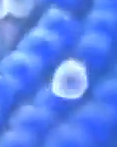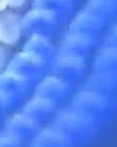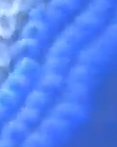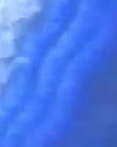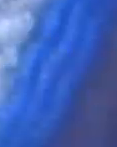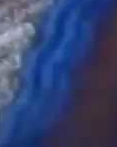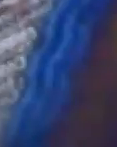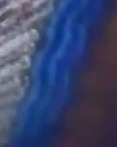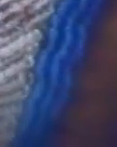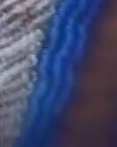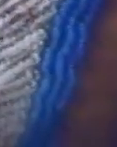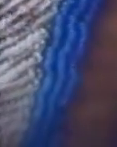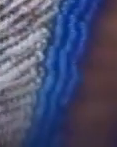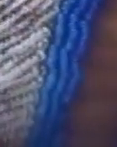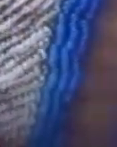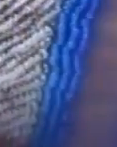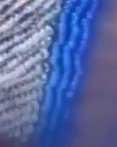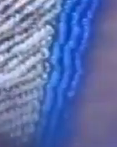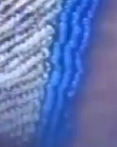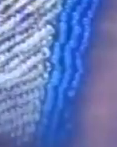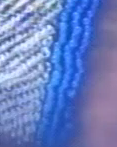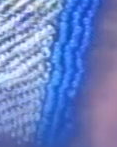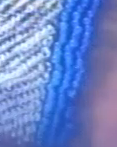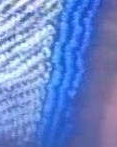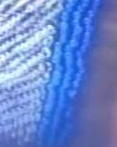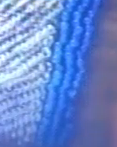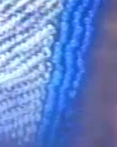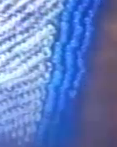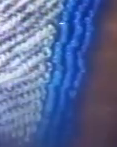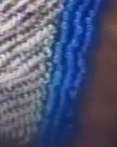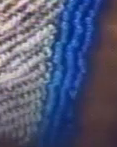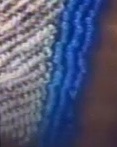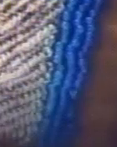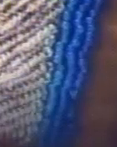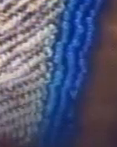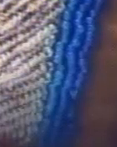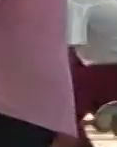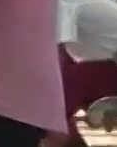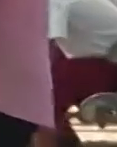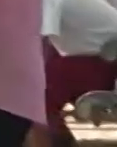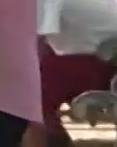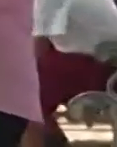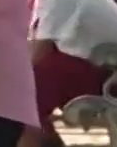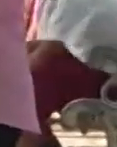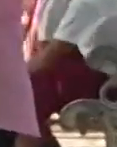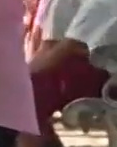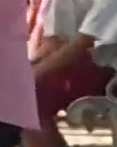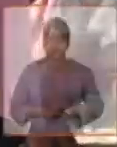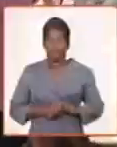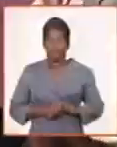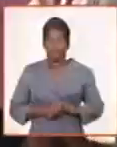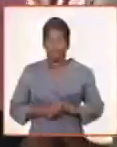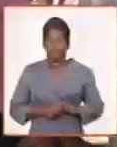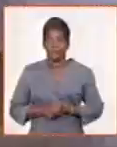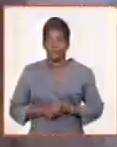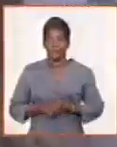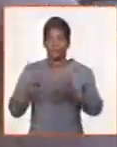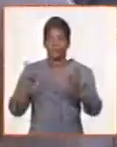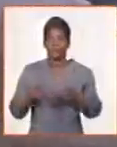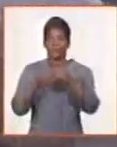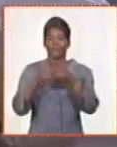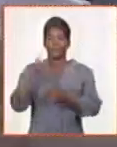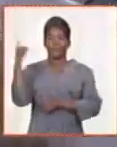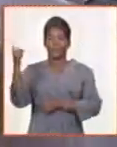vamos a vencer. Vamos a vencer, vamos a vencer. El Coro Nacional de Cuba